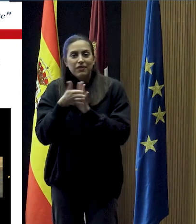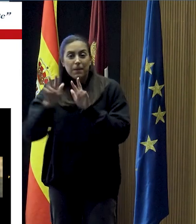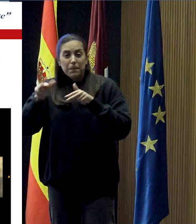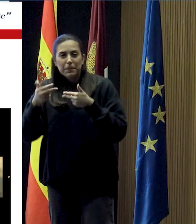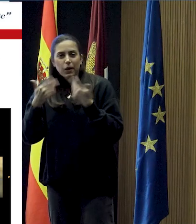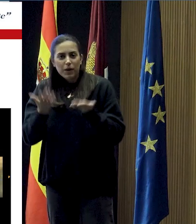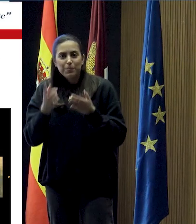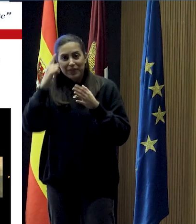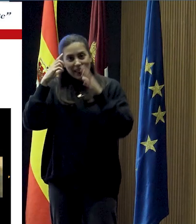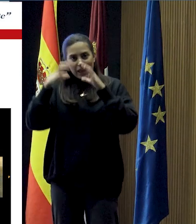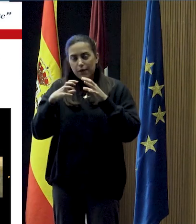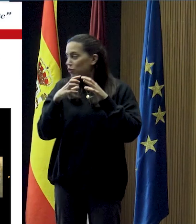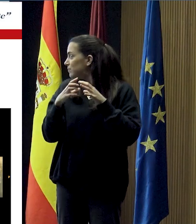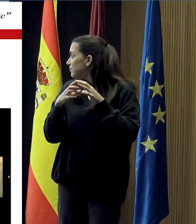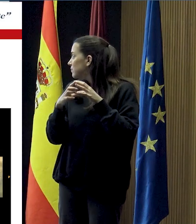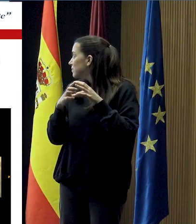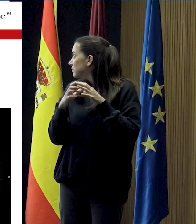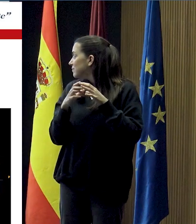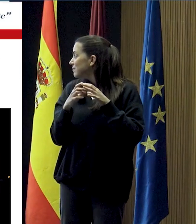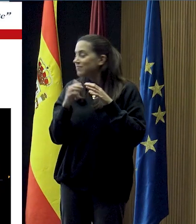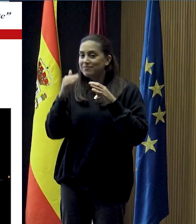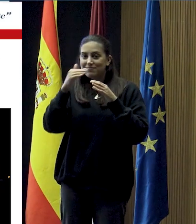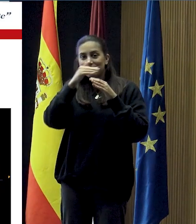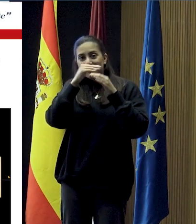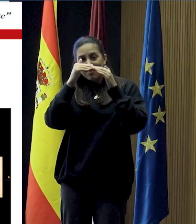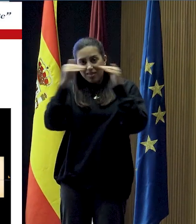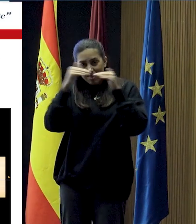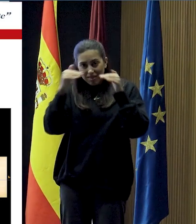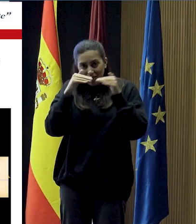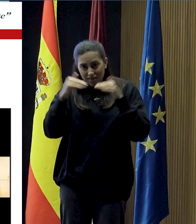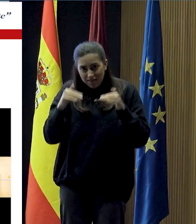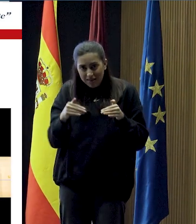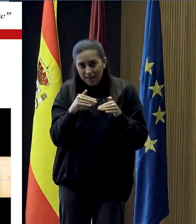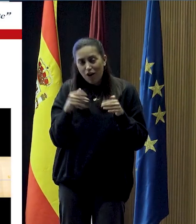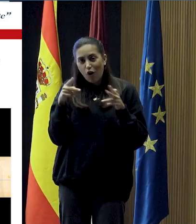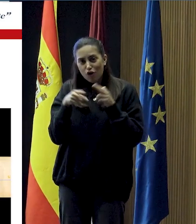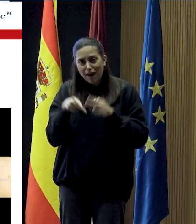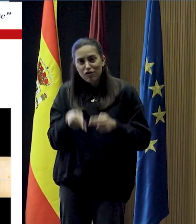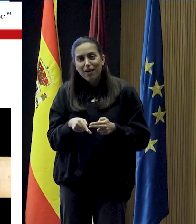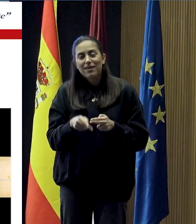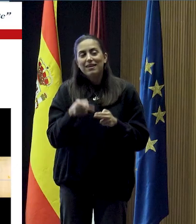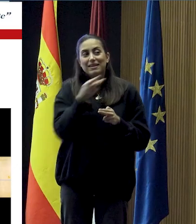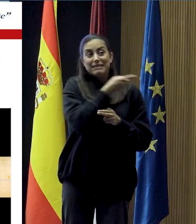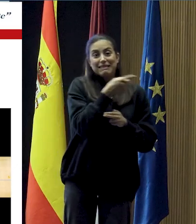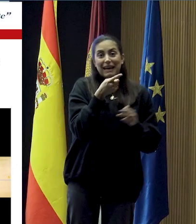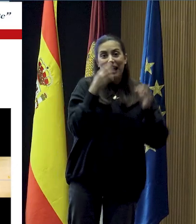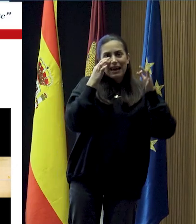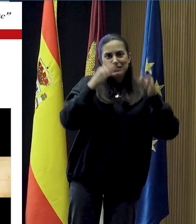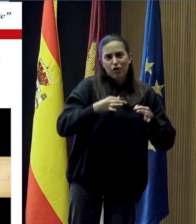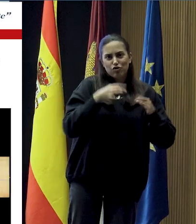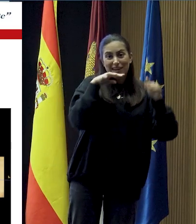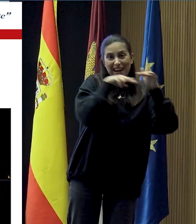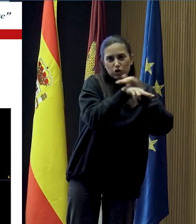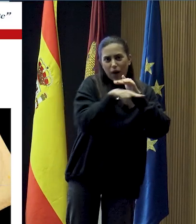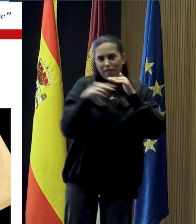cerebro, que es esto que veis aquí, lo congelamos y lo cortamos en lonchas muy finas, tenemos una correlación exacta de lo que se ve en la